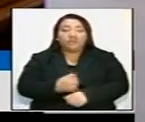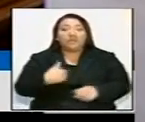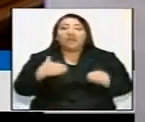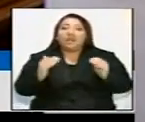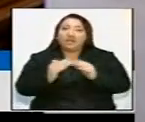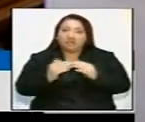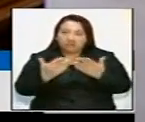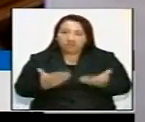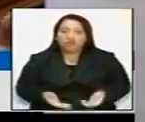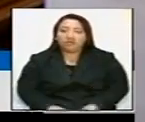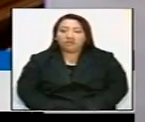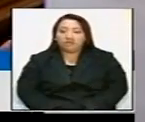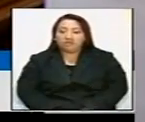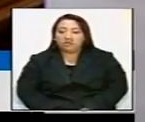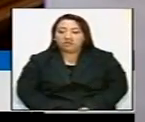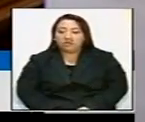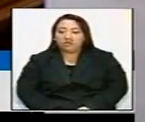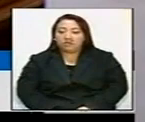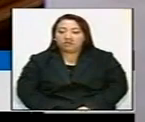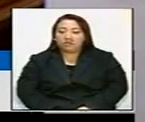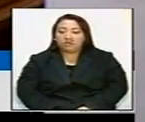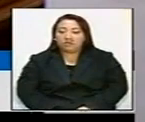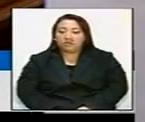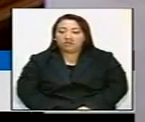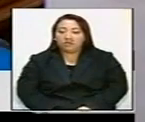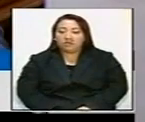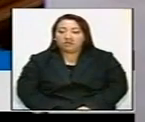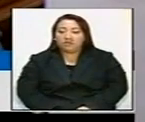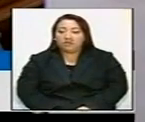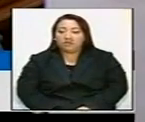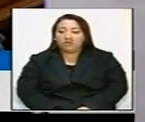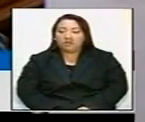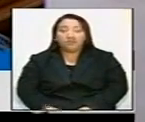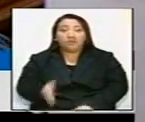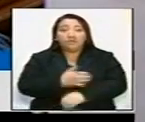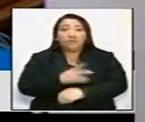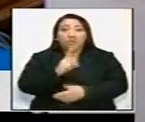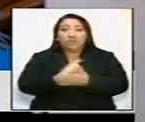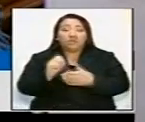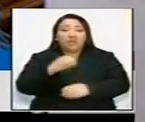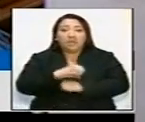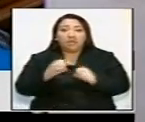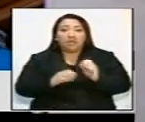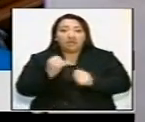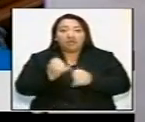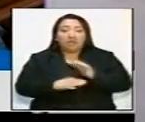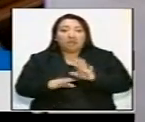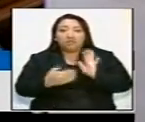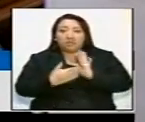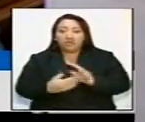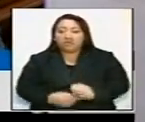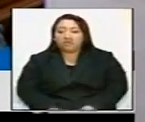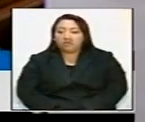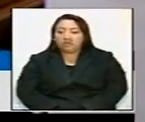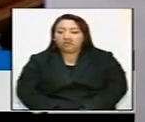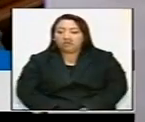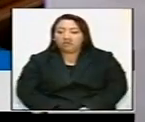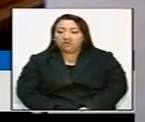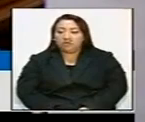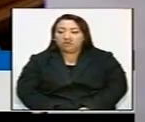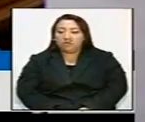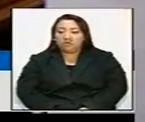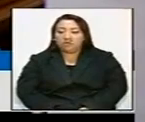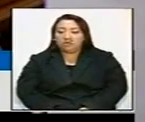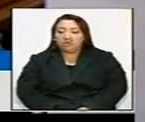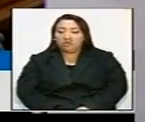hogares? Estábamos hace un mes en Cajamarca, y al terminar la presentación de los